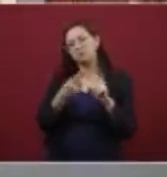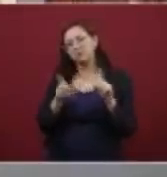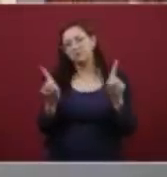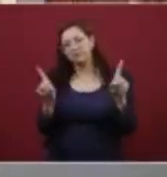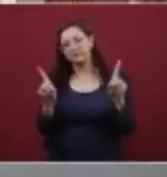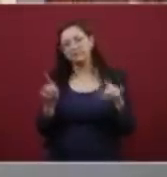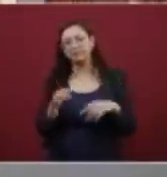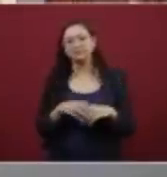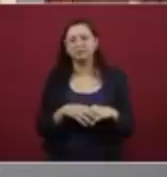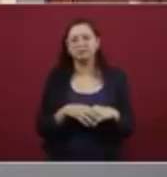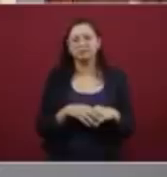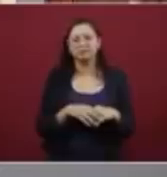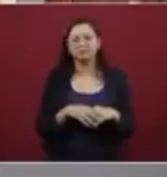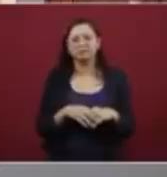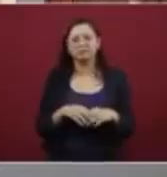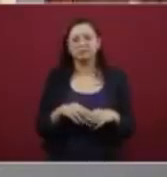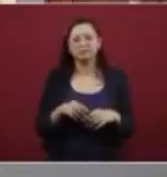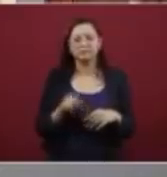Sara, y ya vamos a la primera.